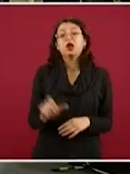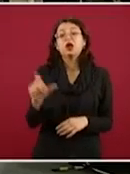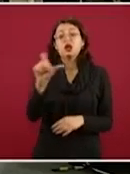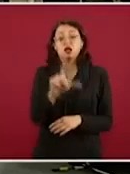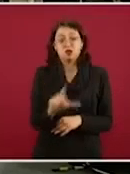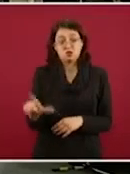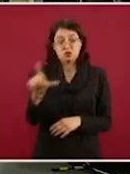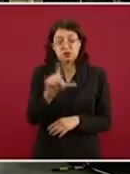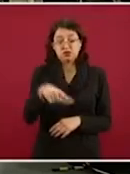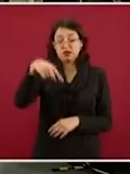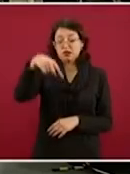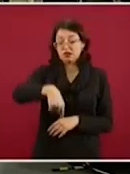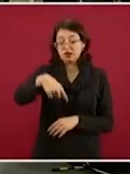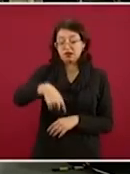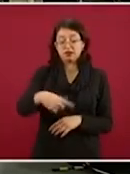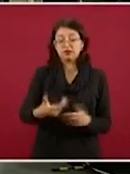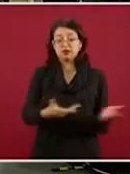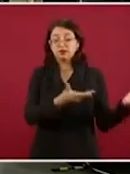aquí